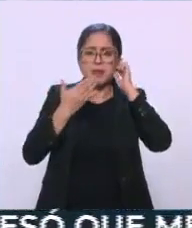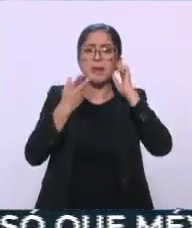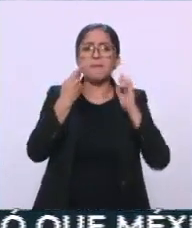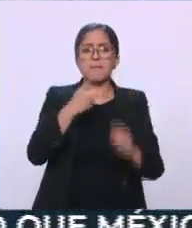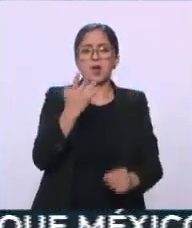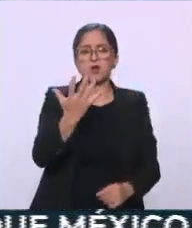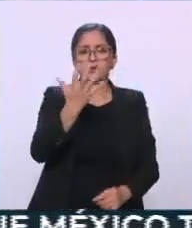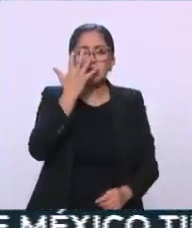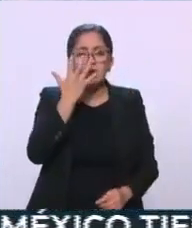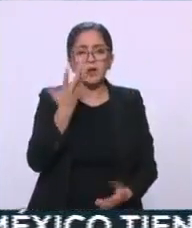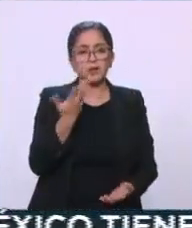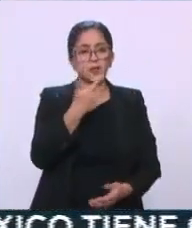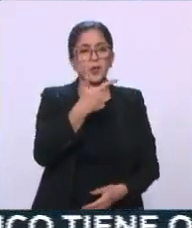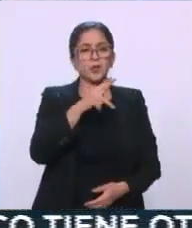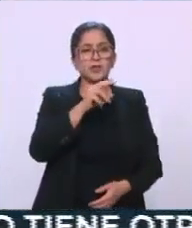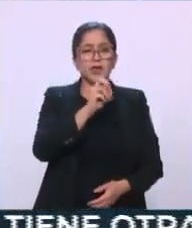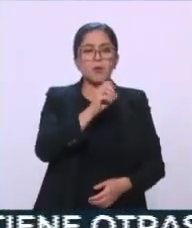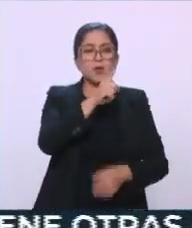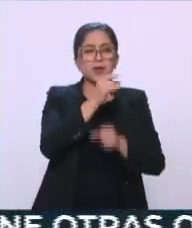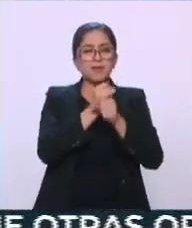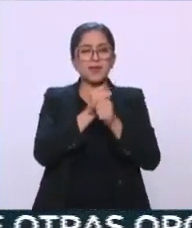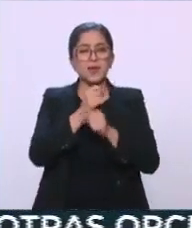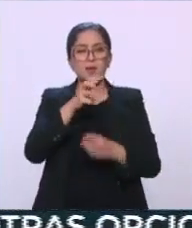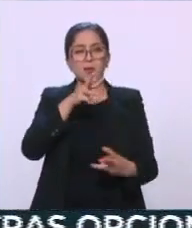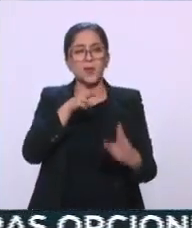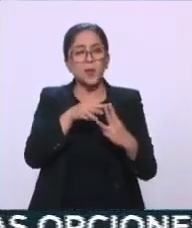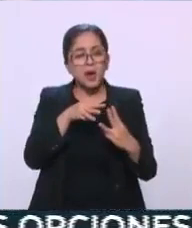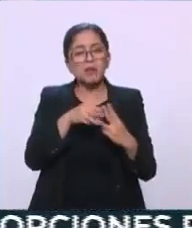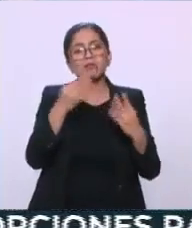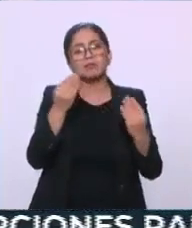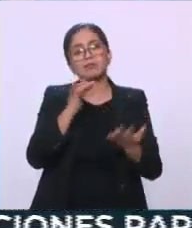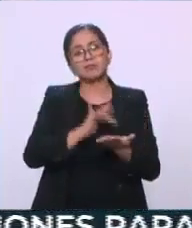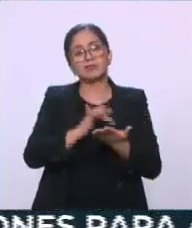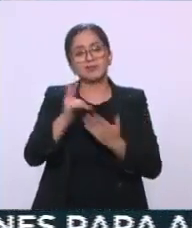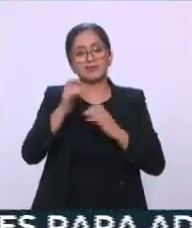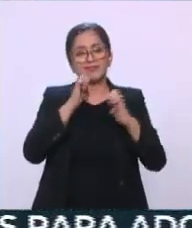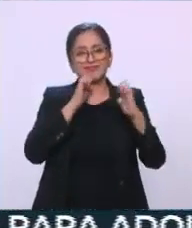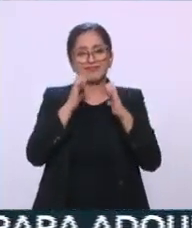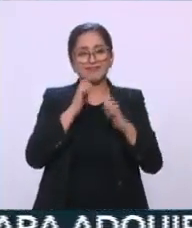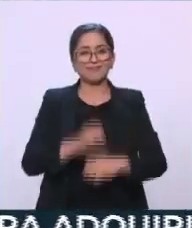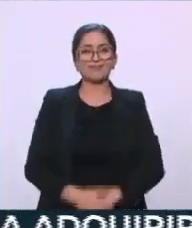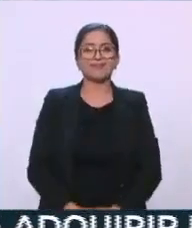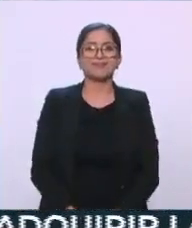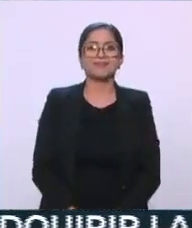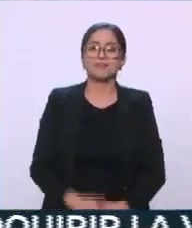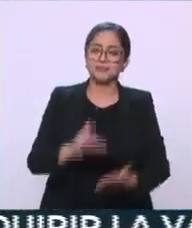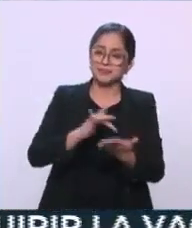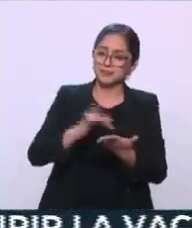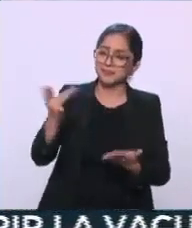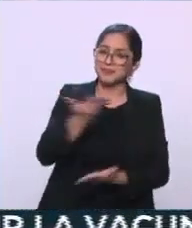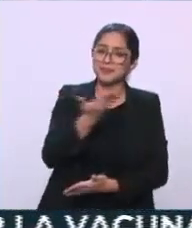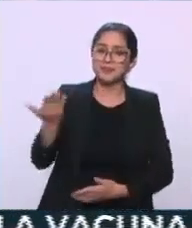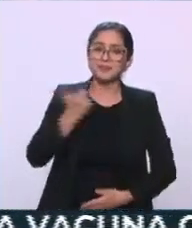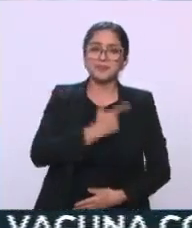Gustavo Leal, investigador de la UAM, muchísimas gracias por estar esta noche con nosotros. Gracias a ustedes, mucho gusto en saludar. Buenas noches. Buenas noches.